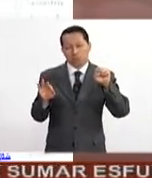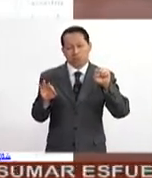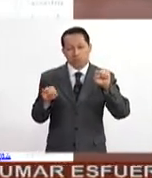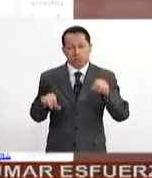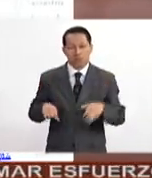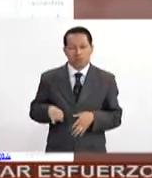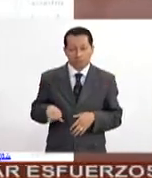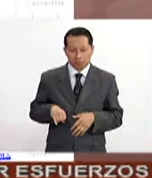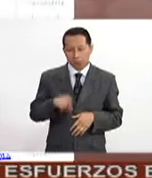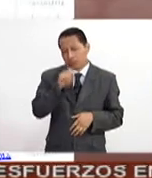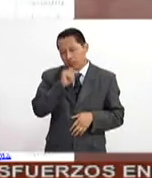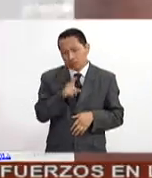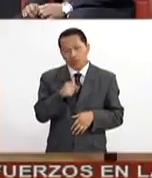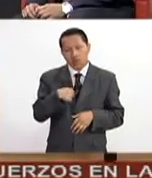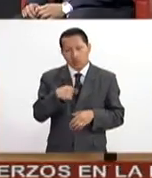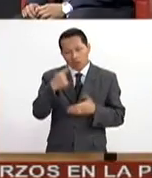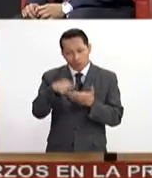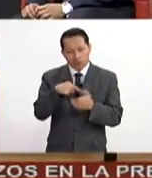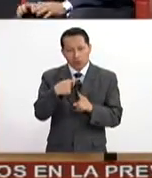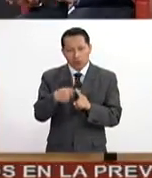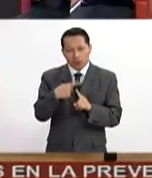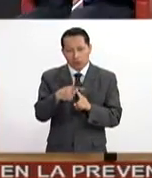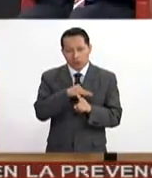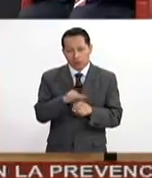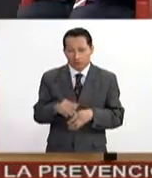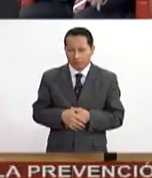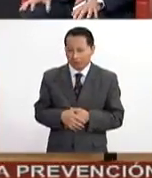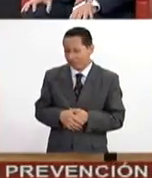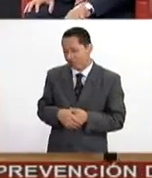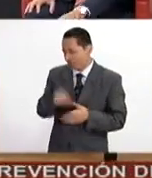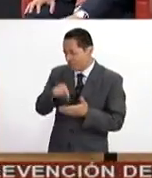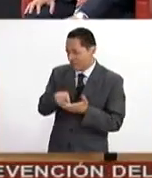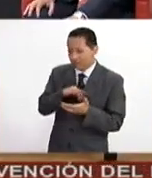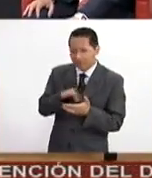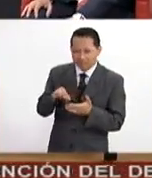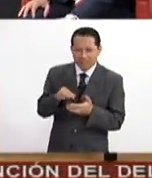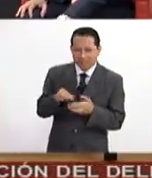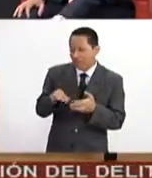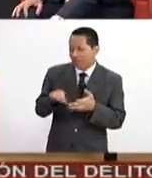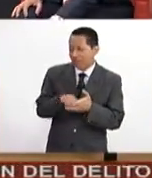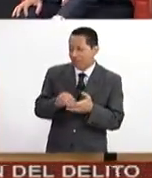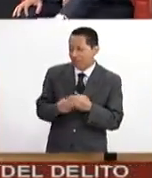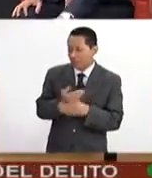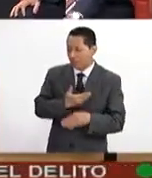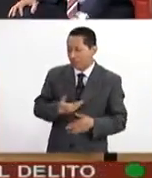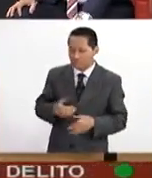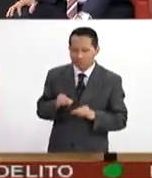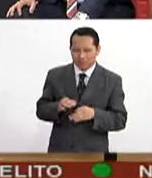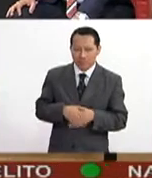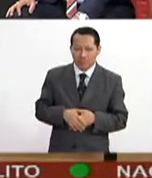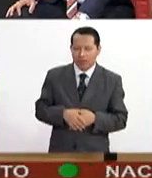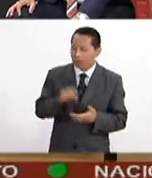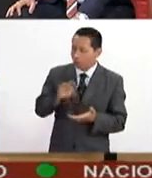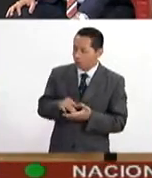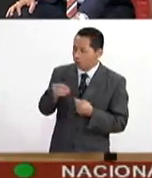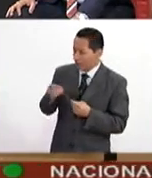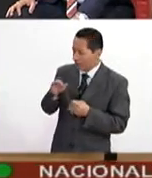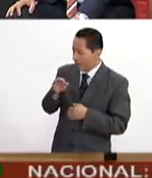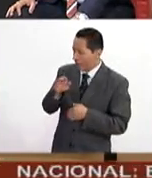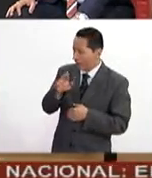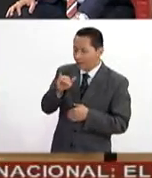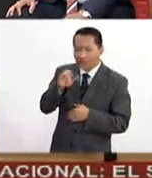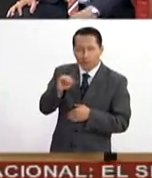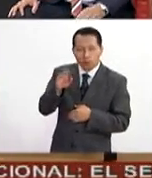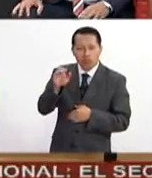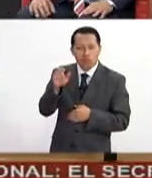bueno, yo creo que es un dato positivo Pues sí. Creo que ya tienen casi nuevo presidente. Exactamente. Muchísimas gracias, Francisco Agudis,